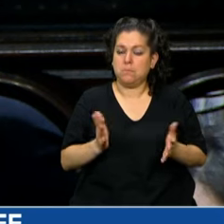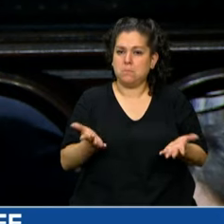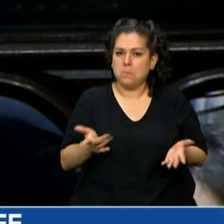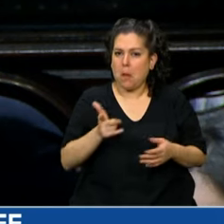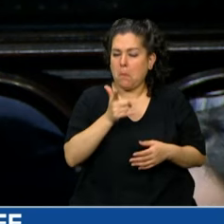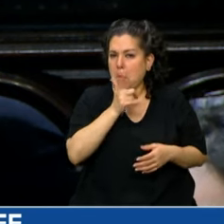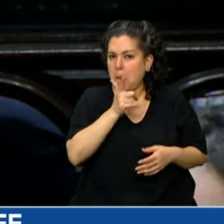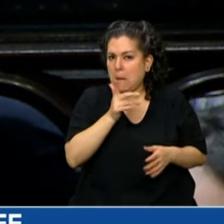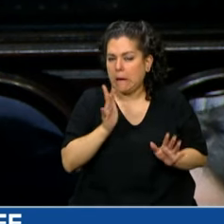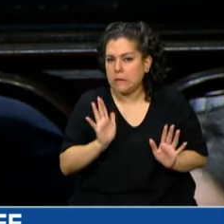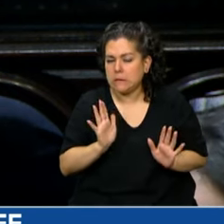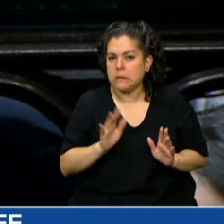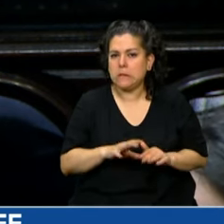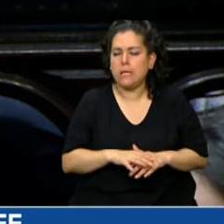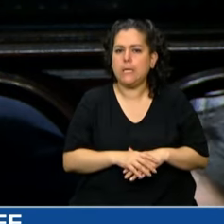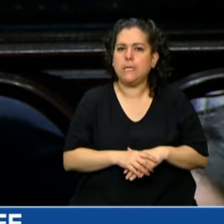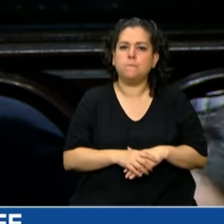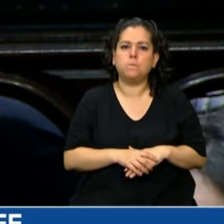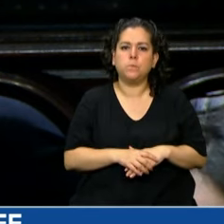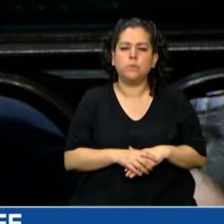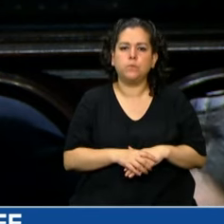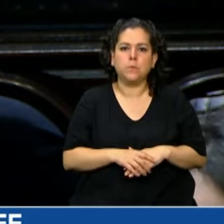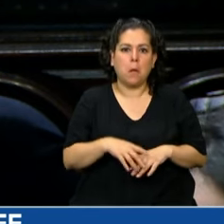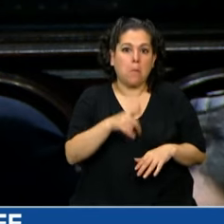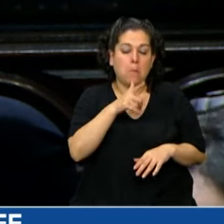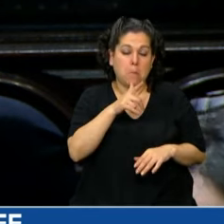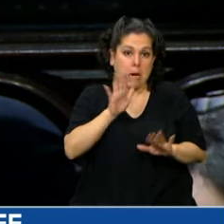Me parece que lo que